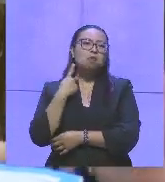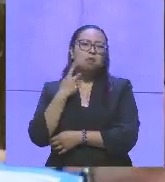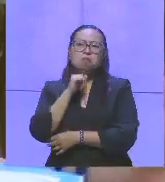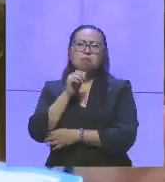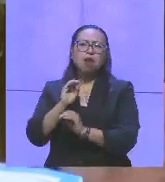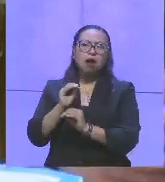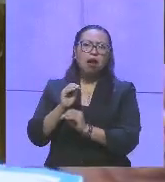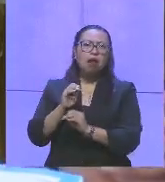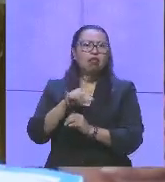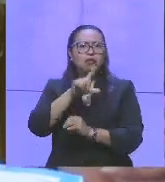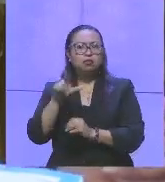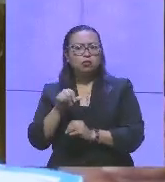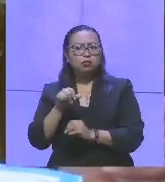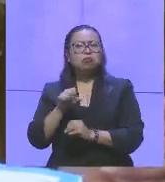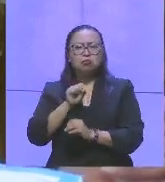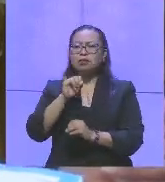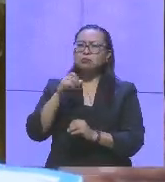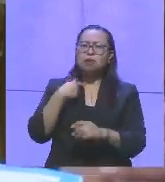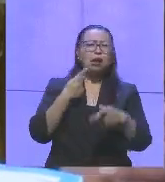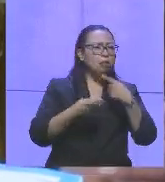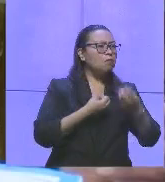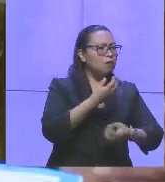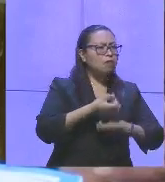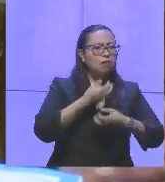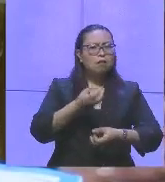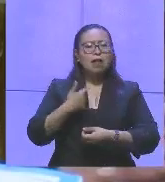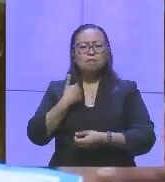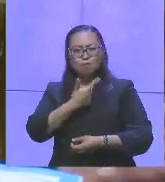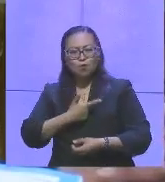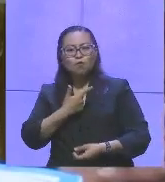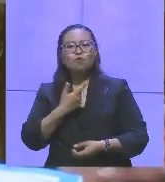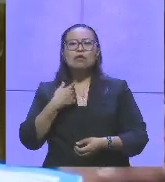todos, a mí me convencen mucho las propuestas del Partido Verde